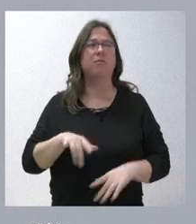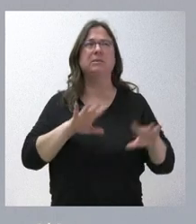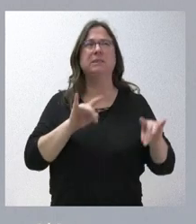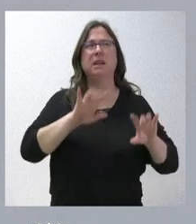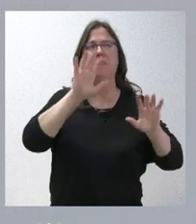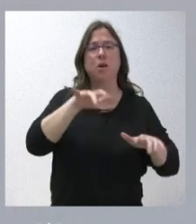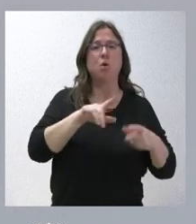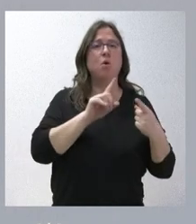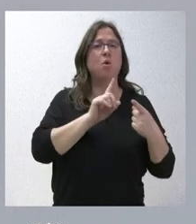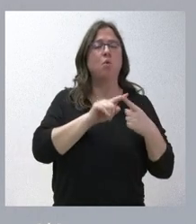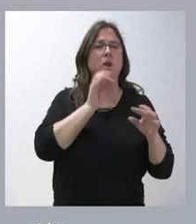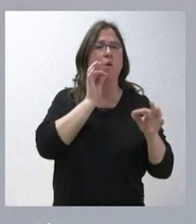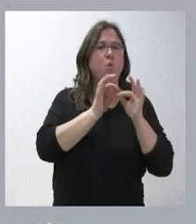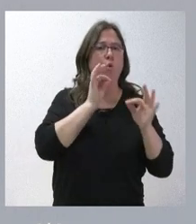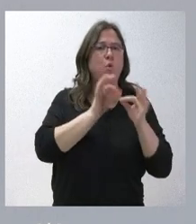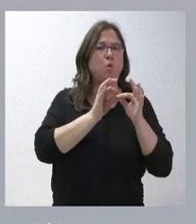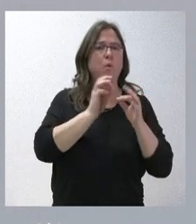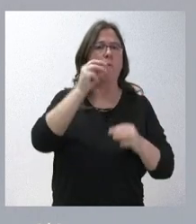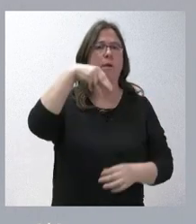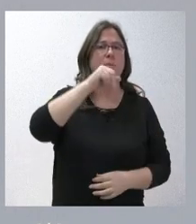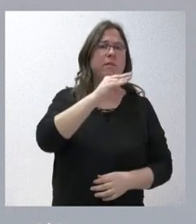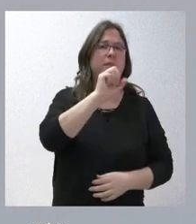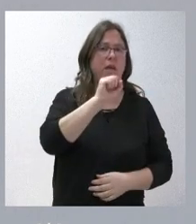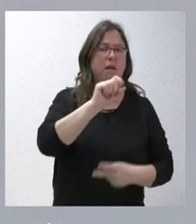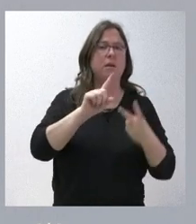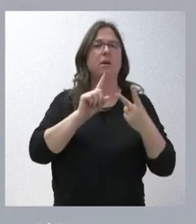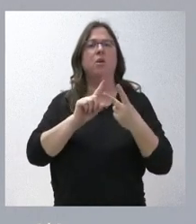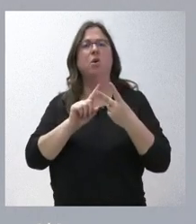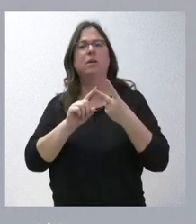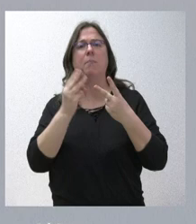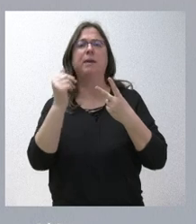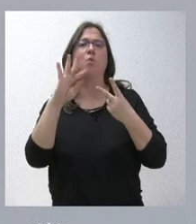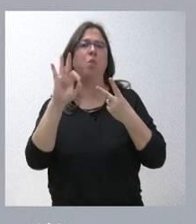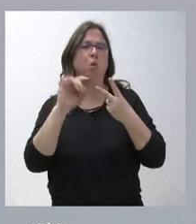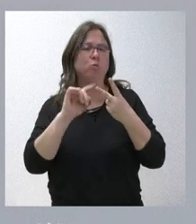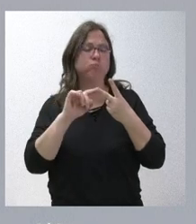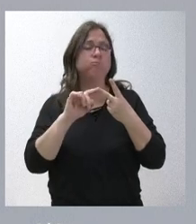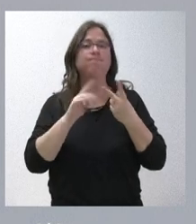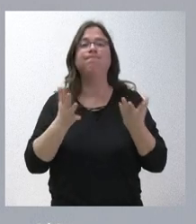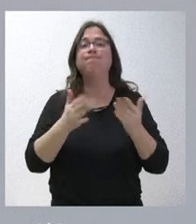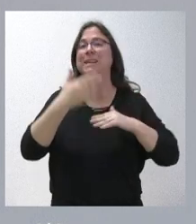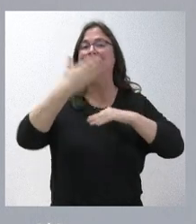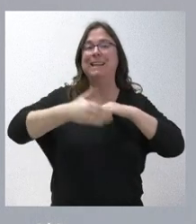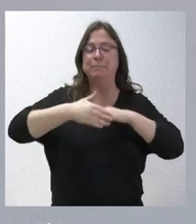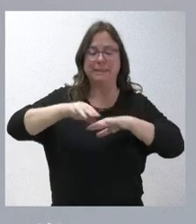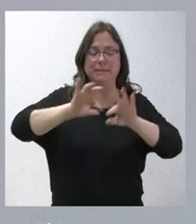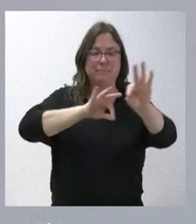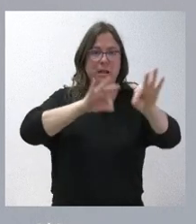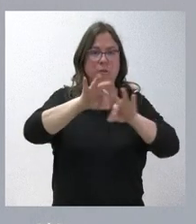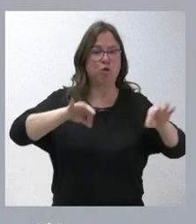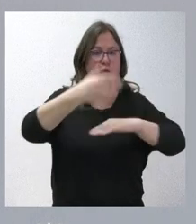está vinculada a una uva que es mencía y otra picudo pero no sé si hay alguna limitación respecto de